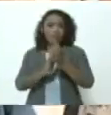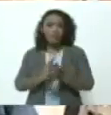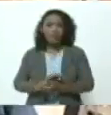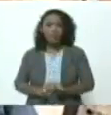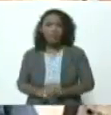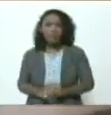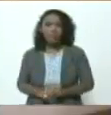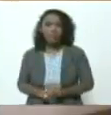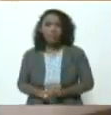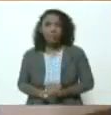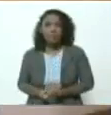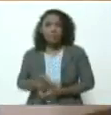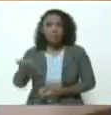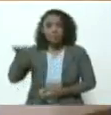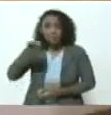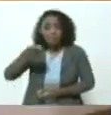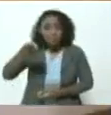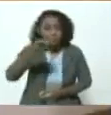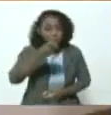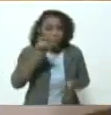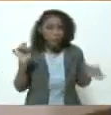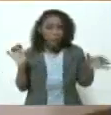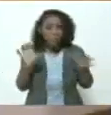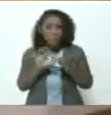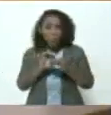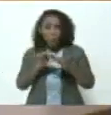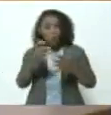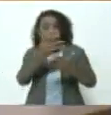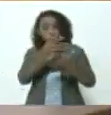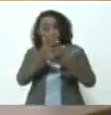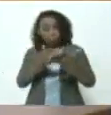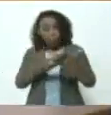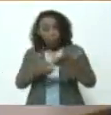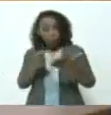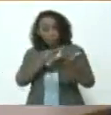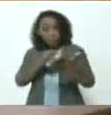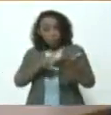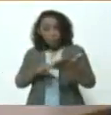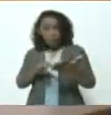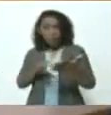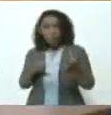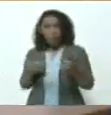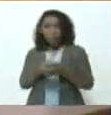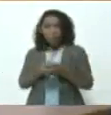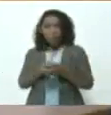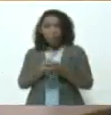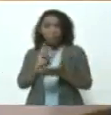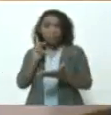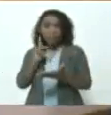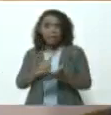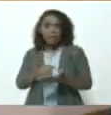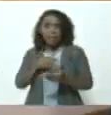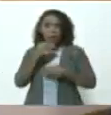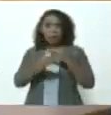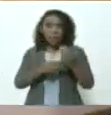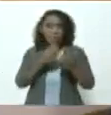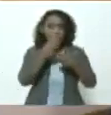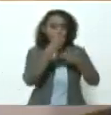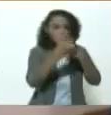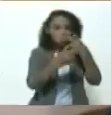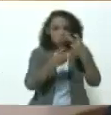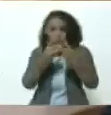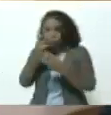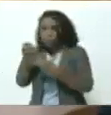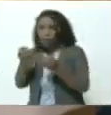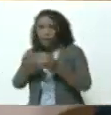que buscó esa unión, desde las lecturas de guión, desde que llegamos, hicimos un recorrido también por el